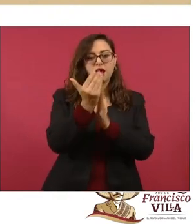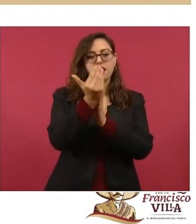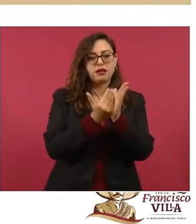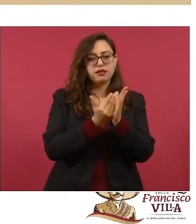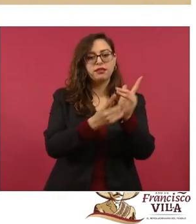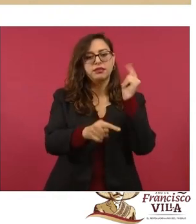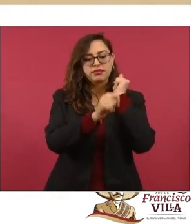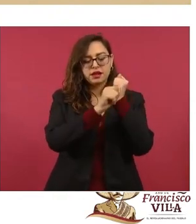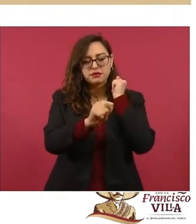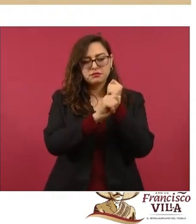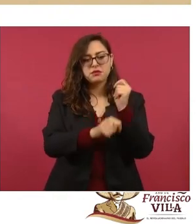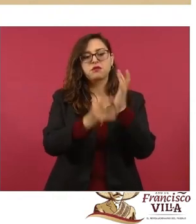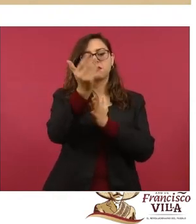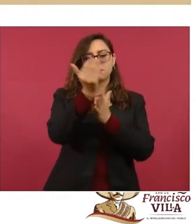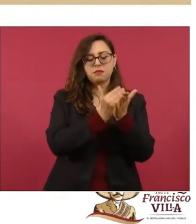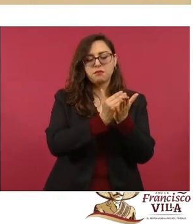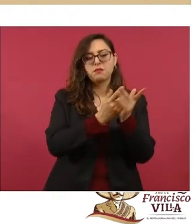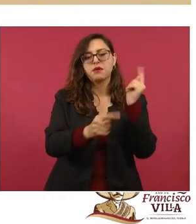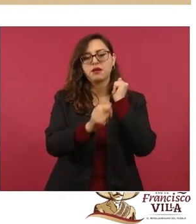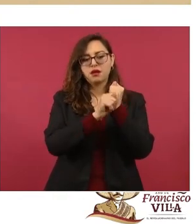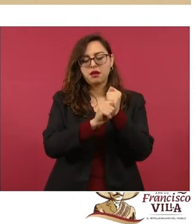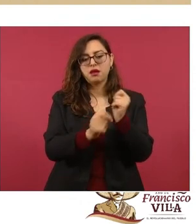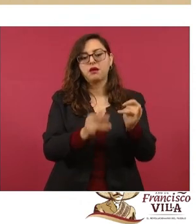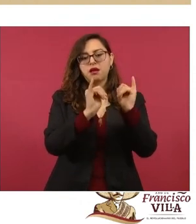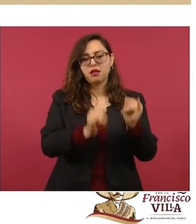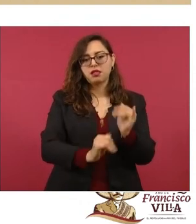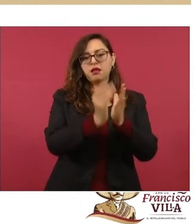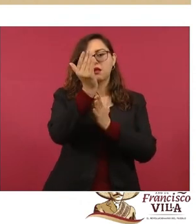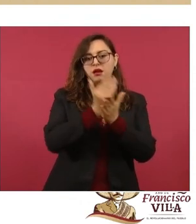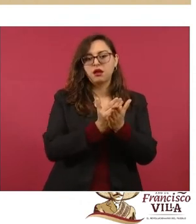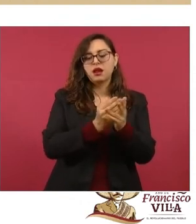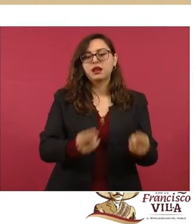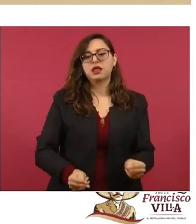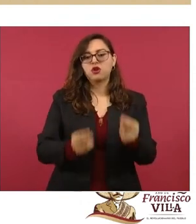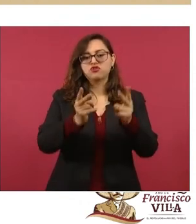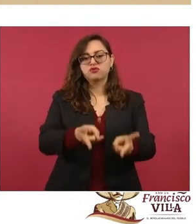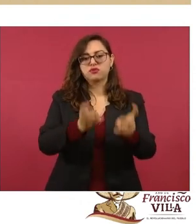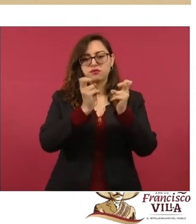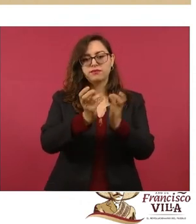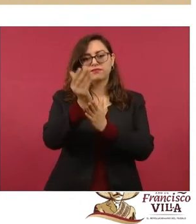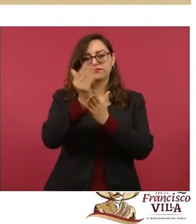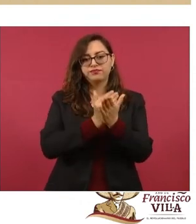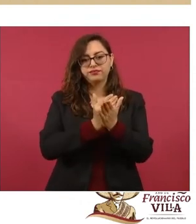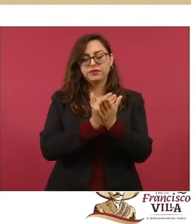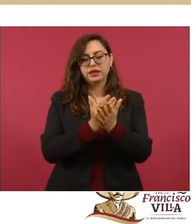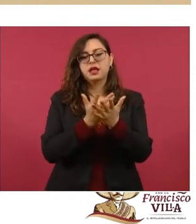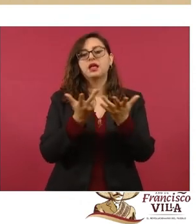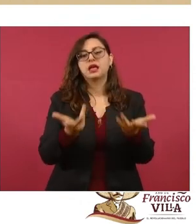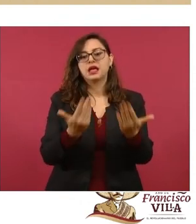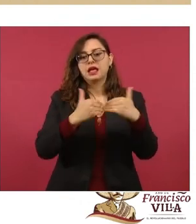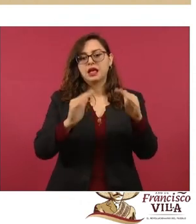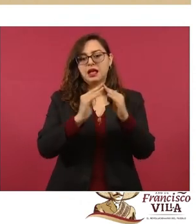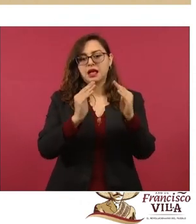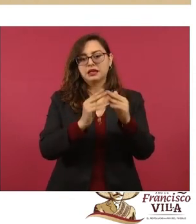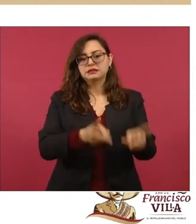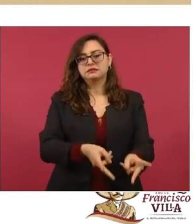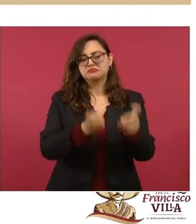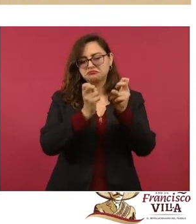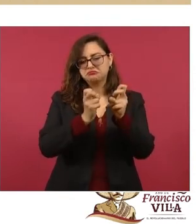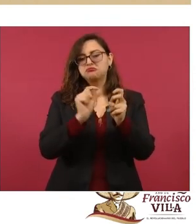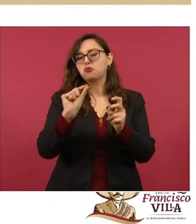transporte público individual a la baja. Robo de negocios a la baja. Robo a casa habitación, que es muy poquito, a la